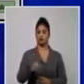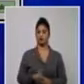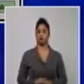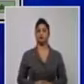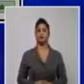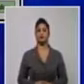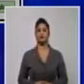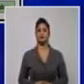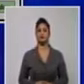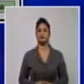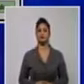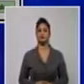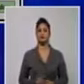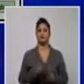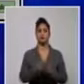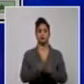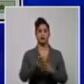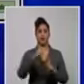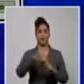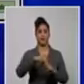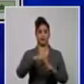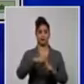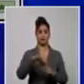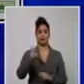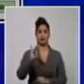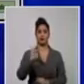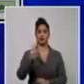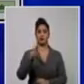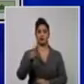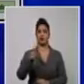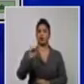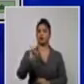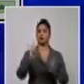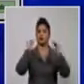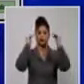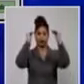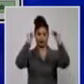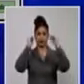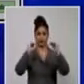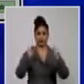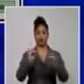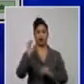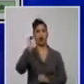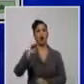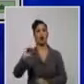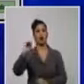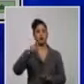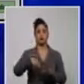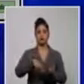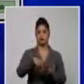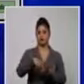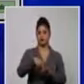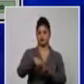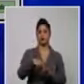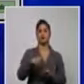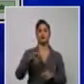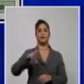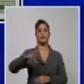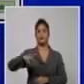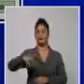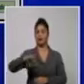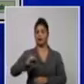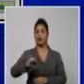de 74,6. En ese orden, municipio especial Isla de la Juventud, Pinar,